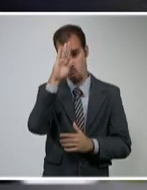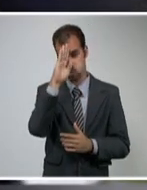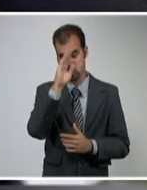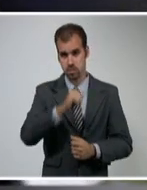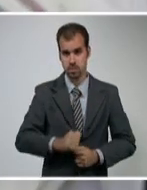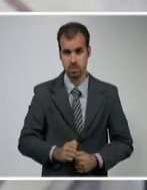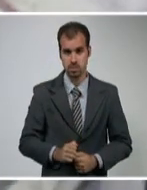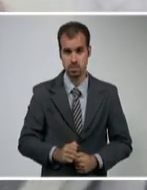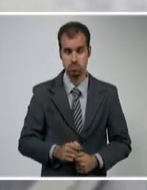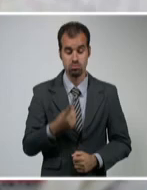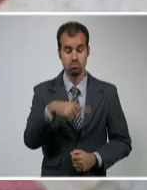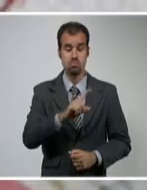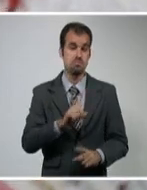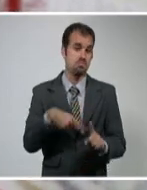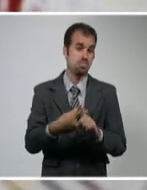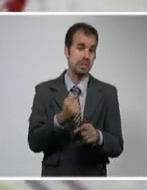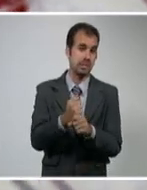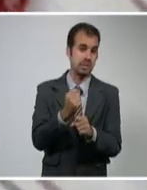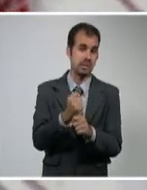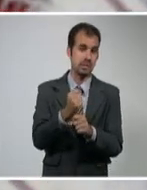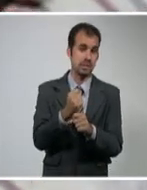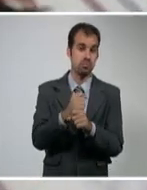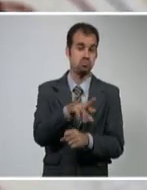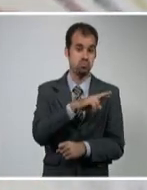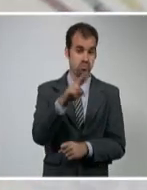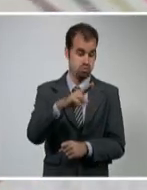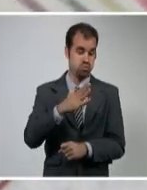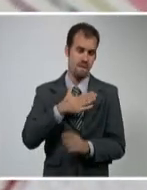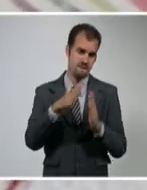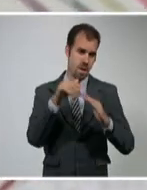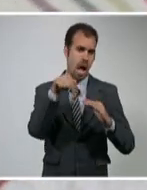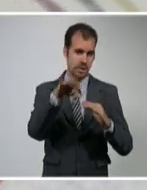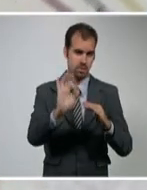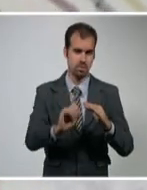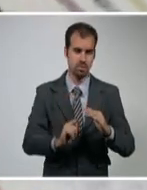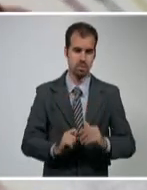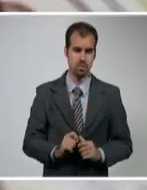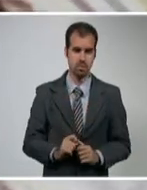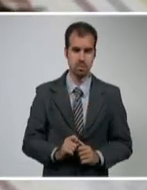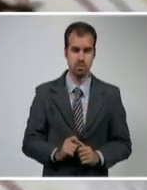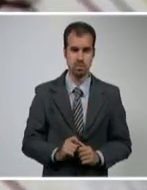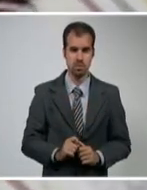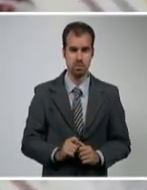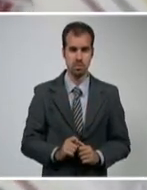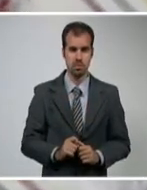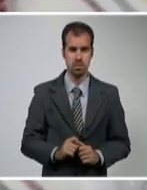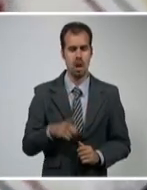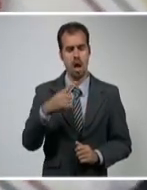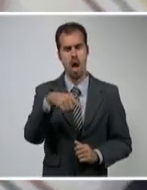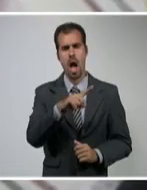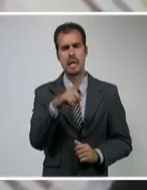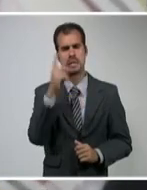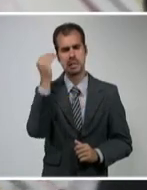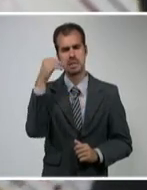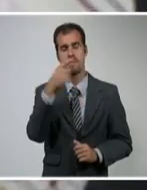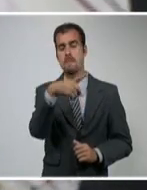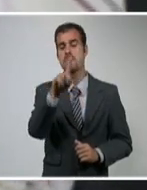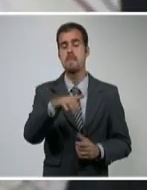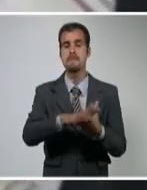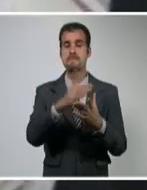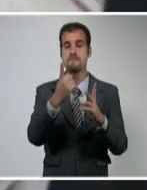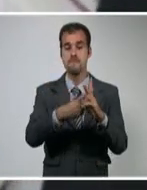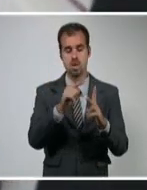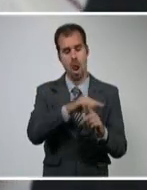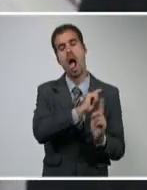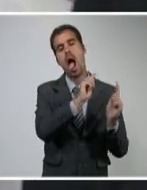vinculado a las tareas revolucionarias en su zona de residencia participó como invitado a la tribuna por el primero de mayo en la plaza de la